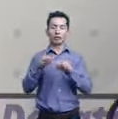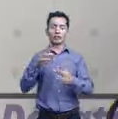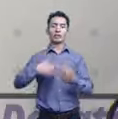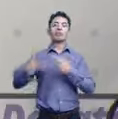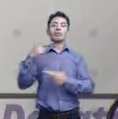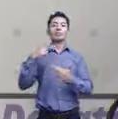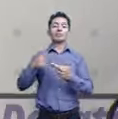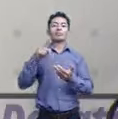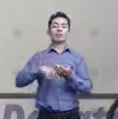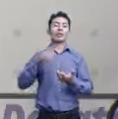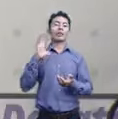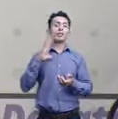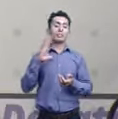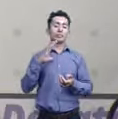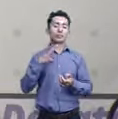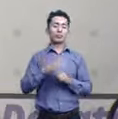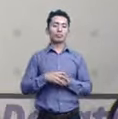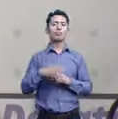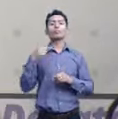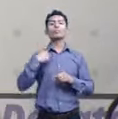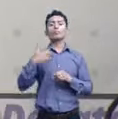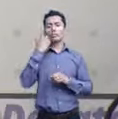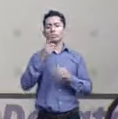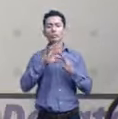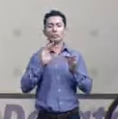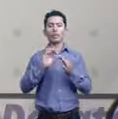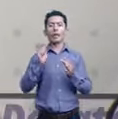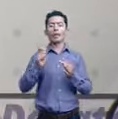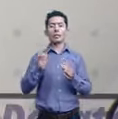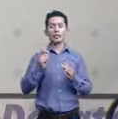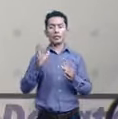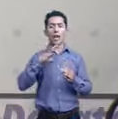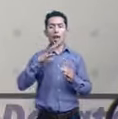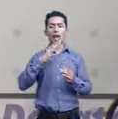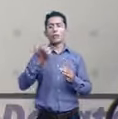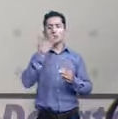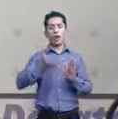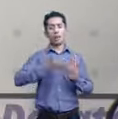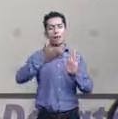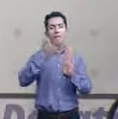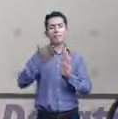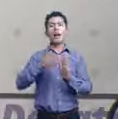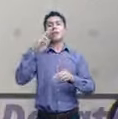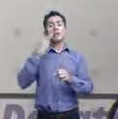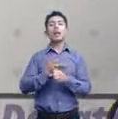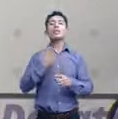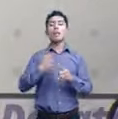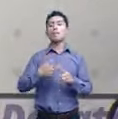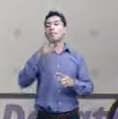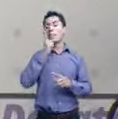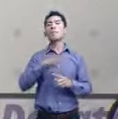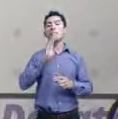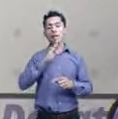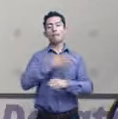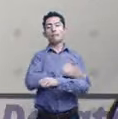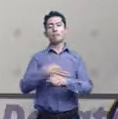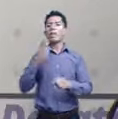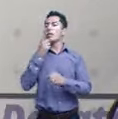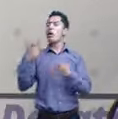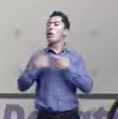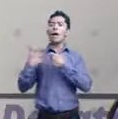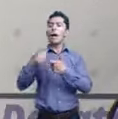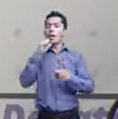región que nos corresponde. Le quiero comentar que la infraestructura escolar está a cargo de los padres de familia. Dicen que no den cooperación,